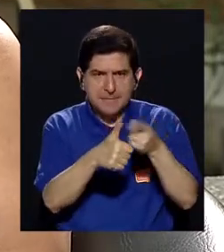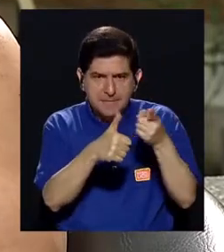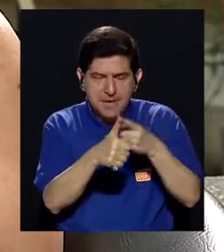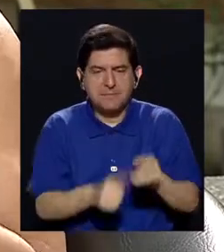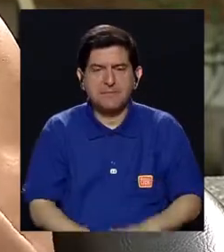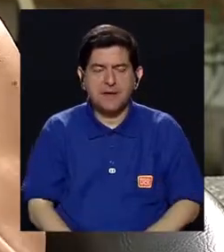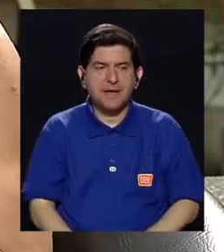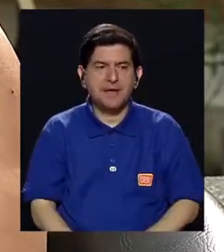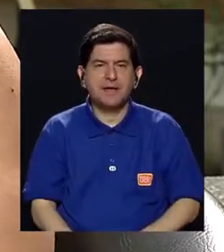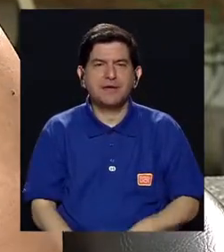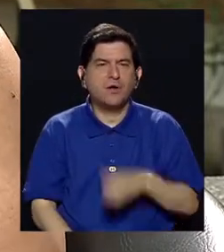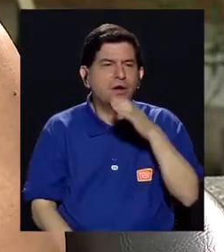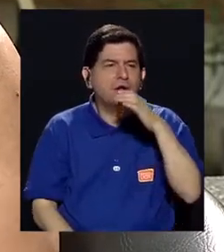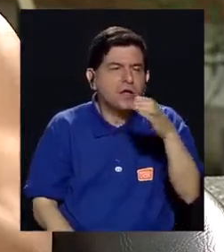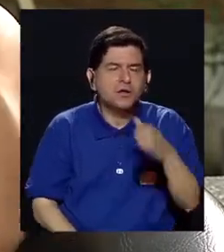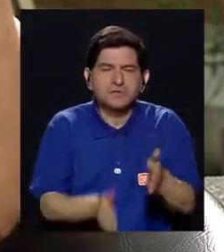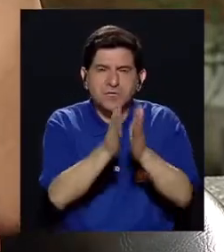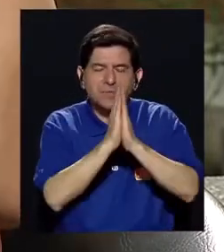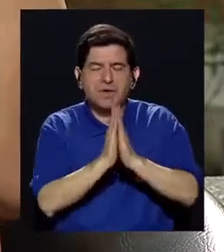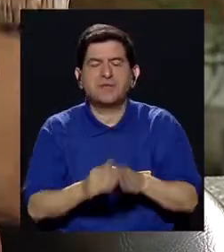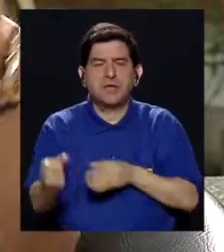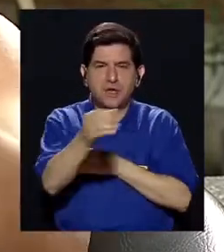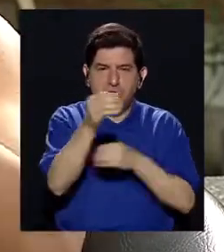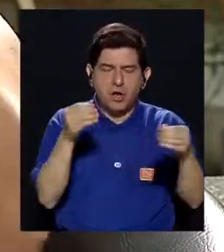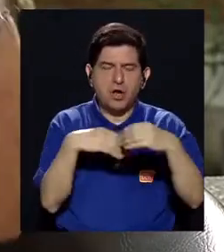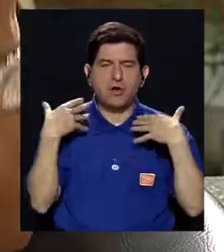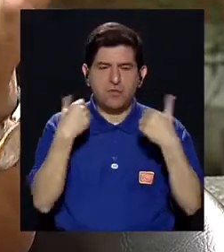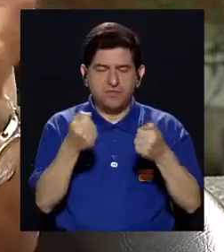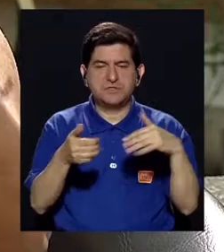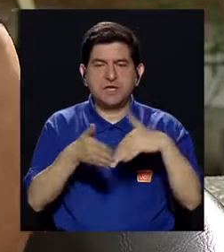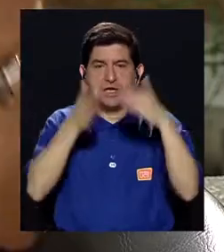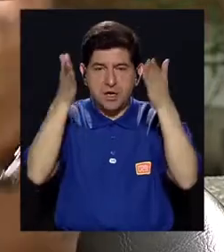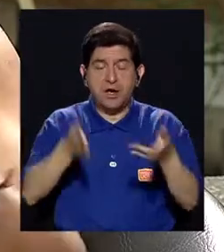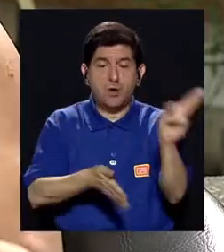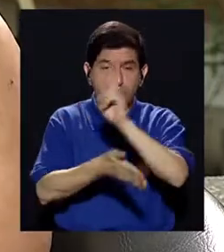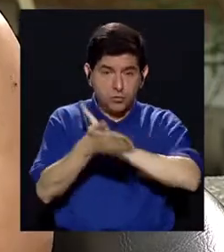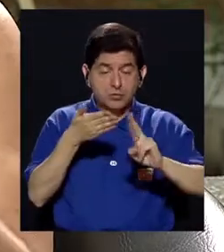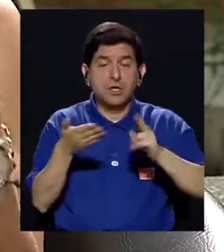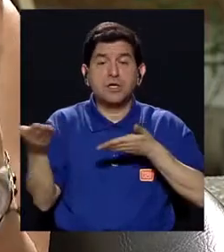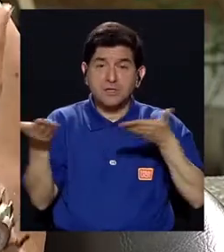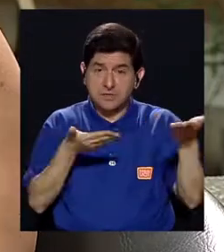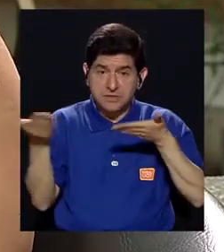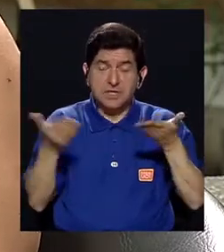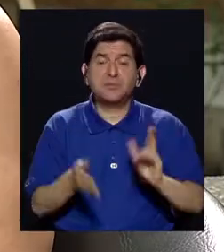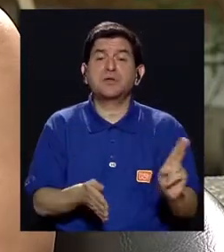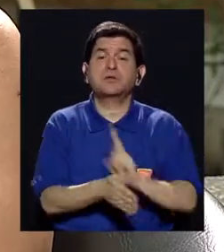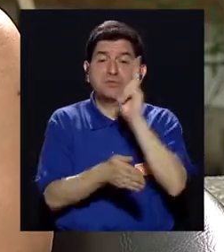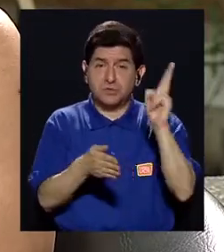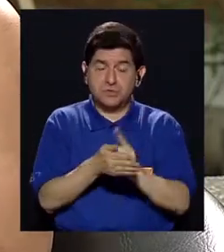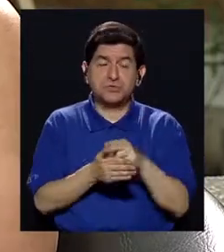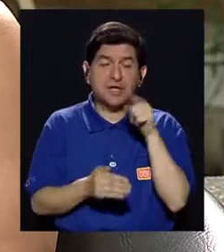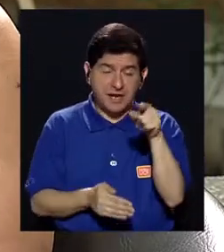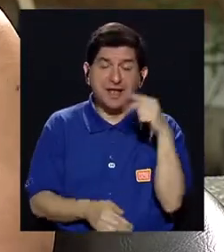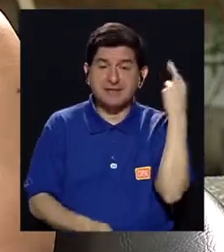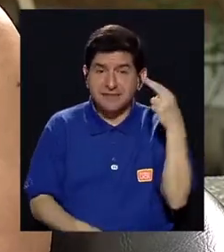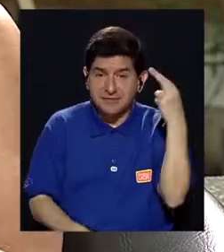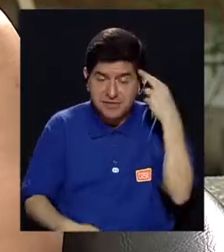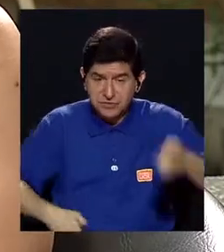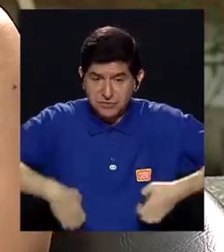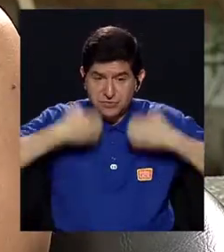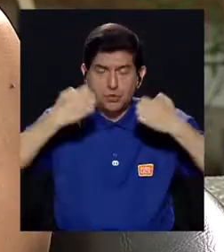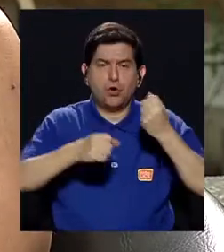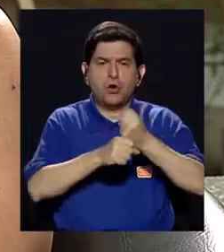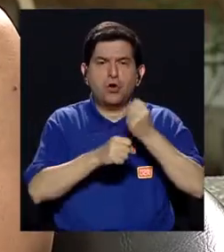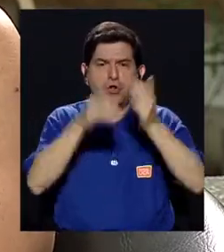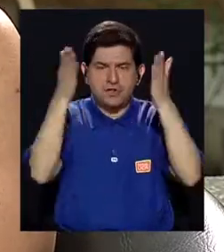y hacer una consejería en la oficina de salud, si son estudiantes de la universidad. Usemos los servicios, para eso están. Y la